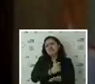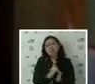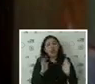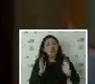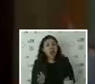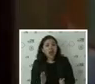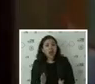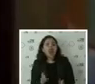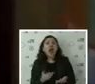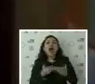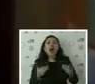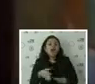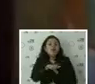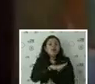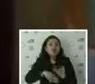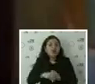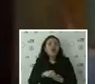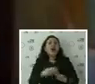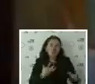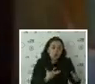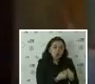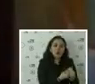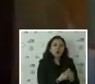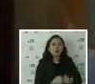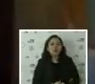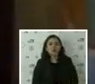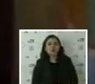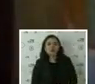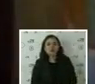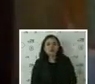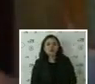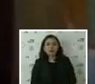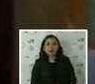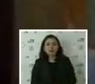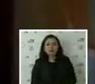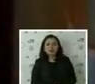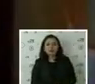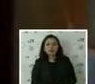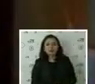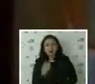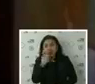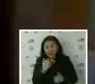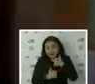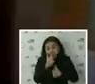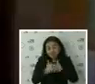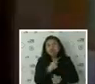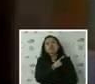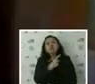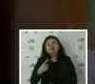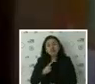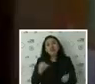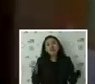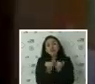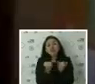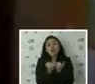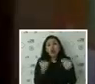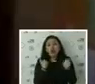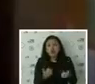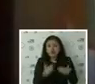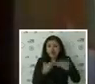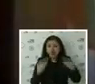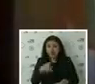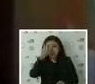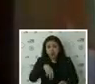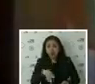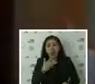familia a tener una participación. Esa sería mi reflexión referente a estos retos. Estos retos nos tienen que llevar a que si en este momento hemos tenido